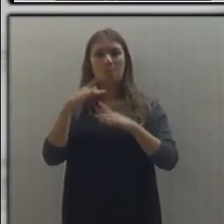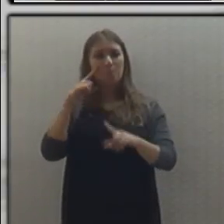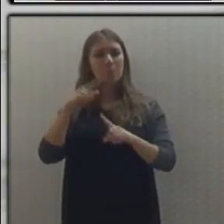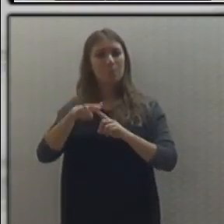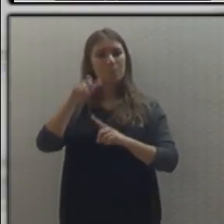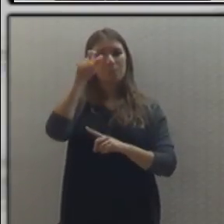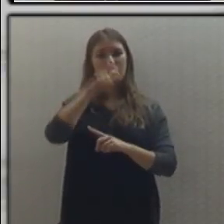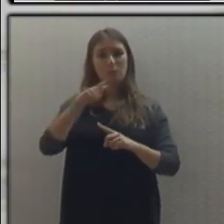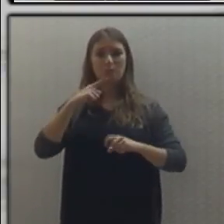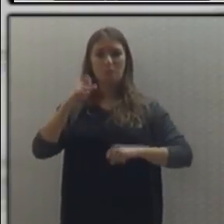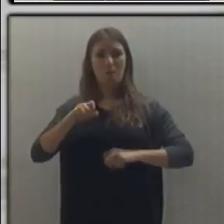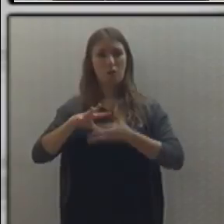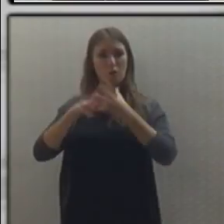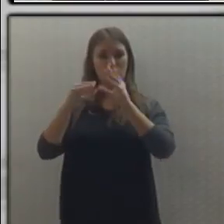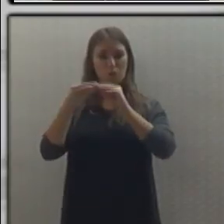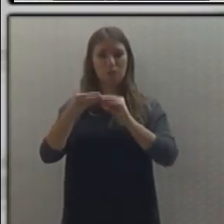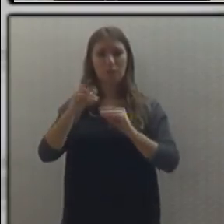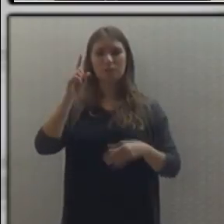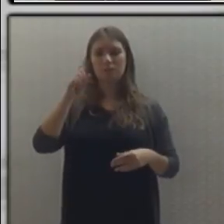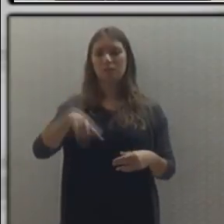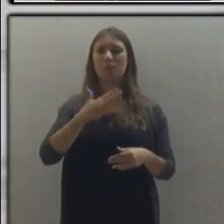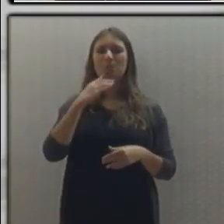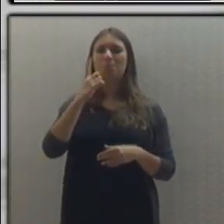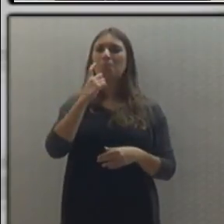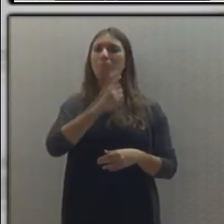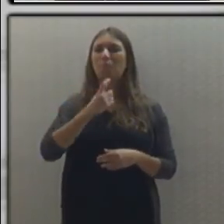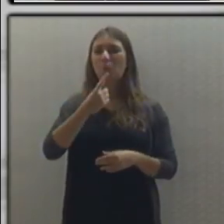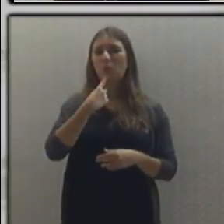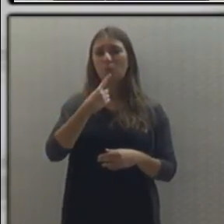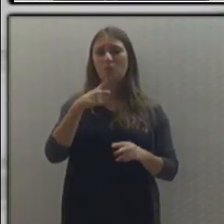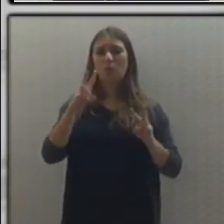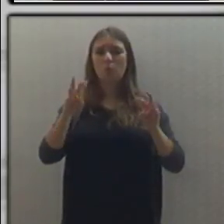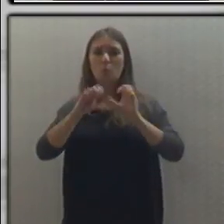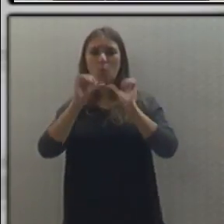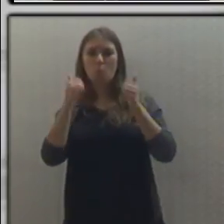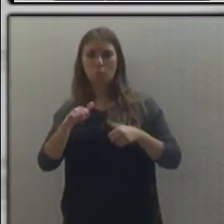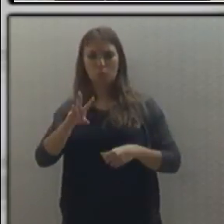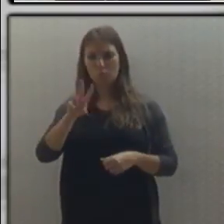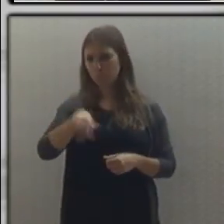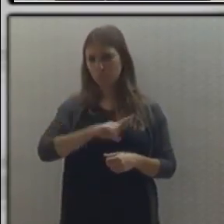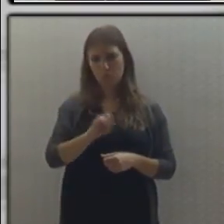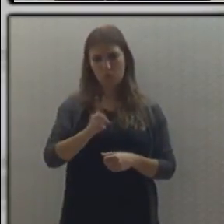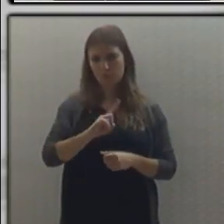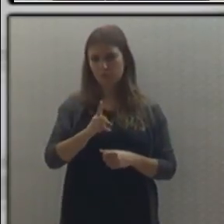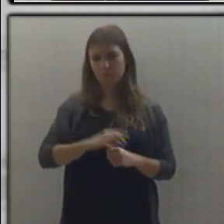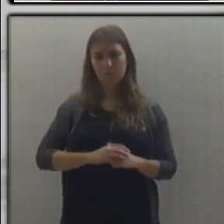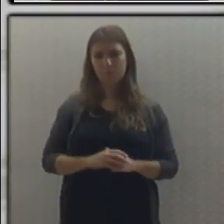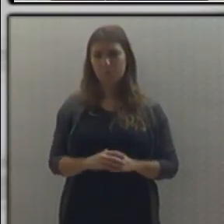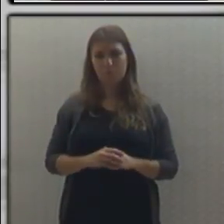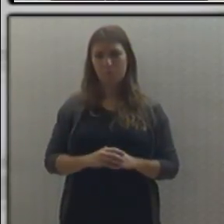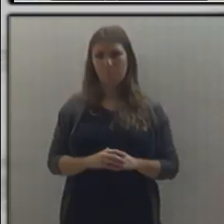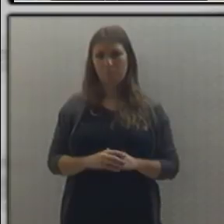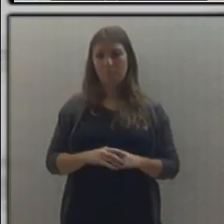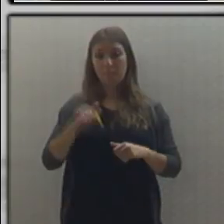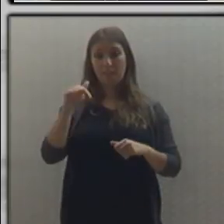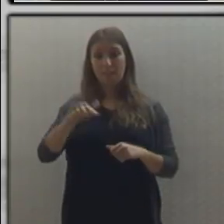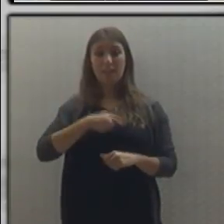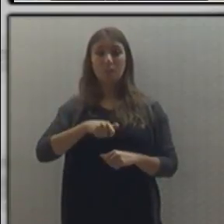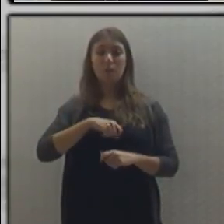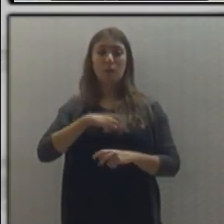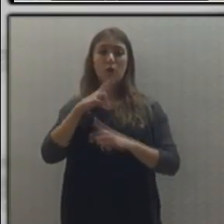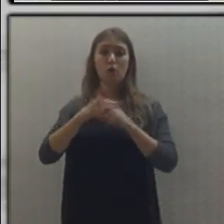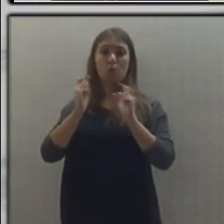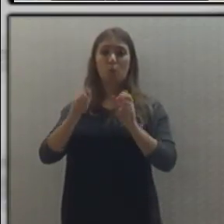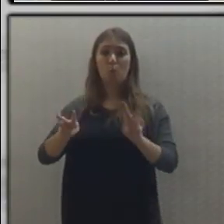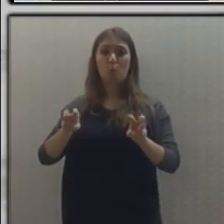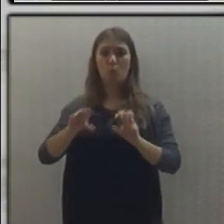mayores y también para desmitificar esto de que son nuevos modelos, ¿vale? Nuevos modelos es como los conocemos aquí en España.